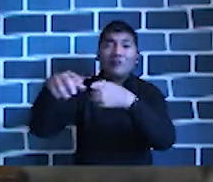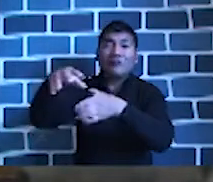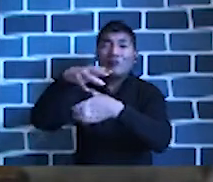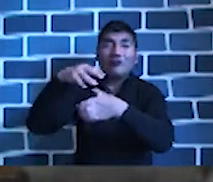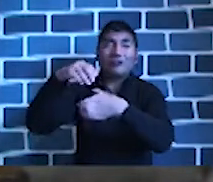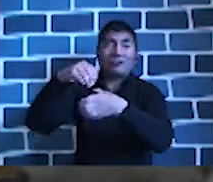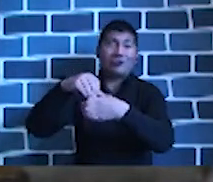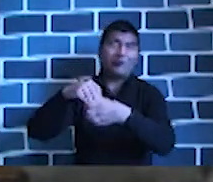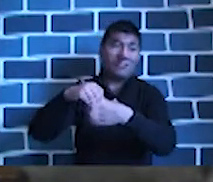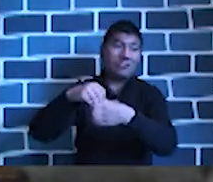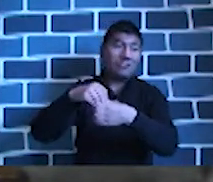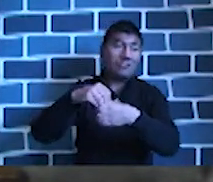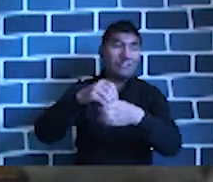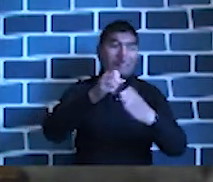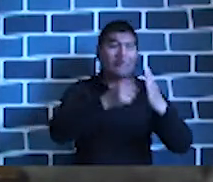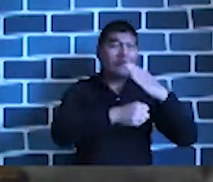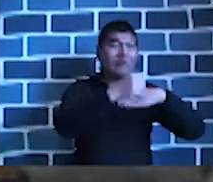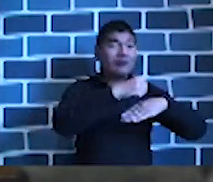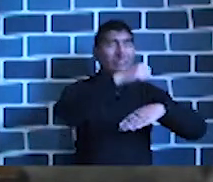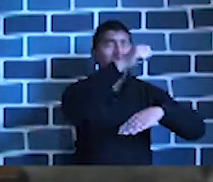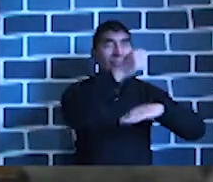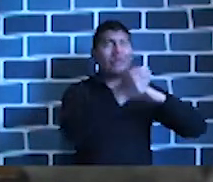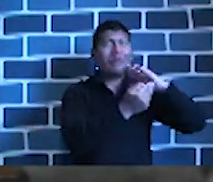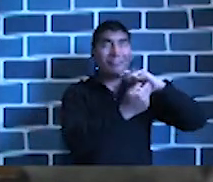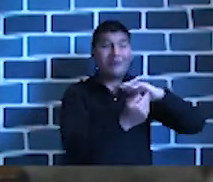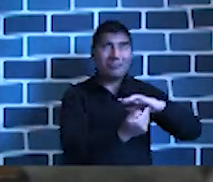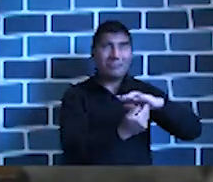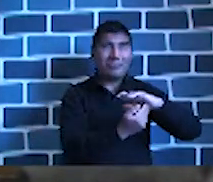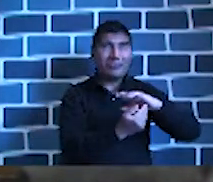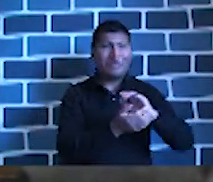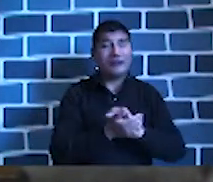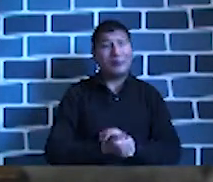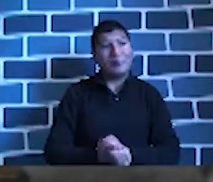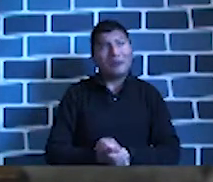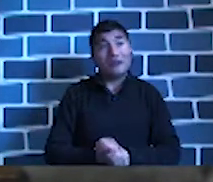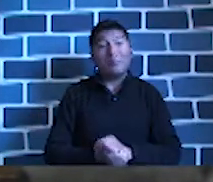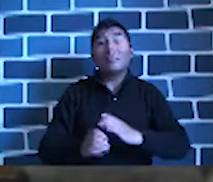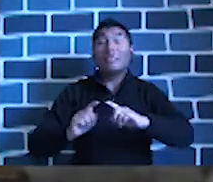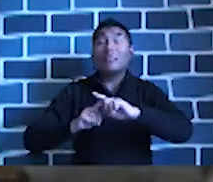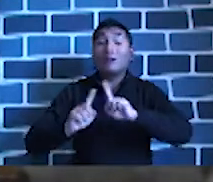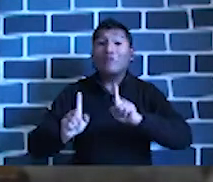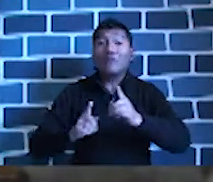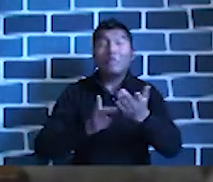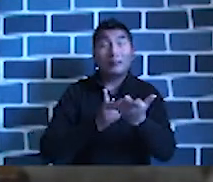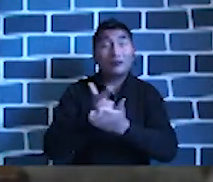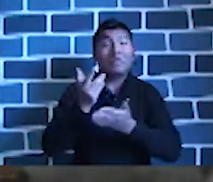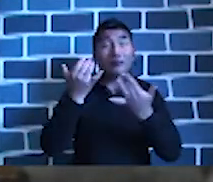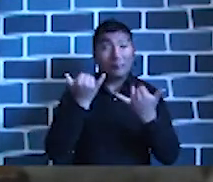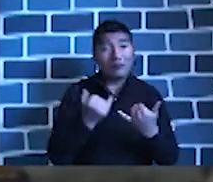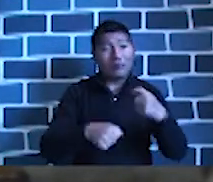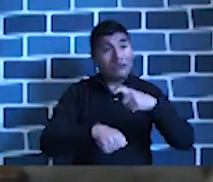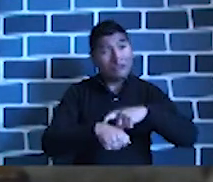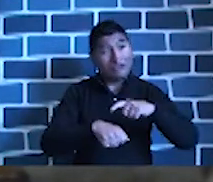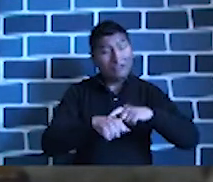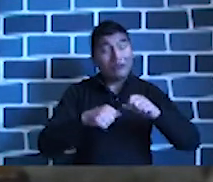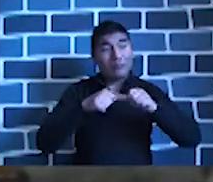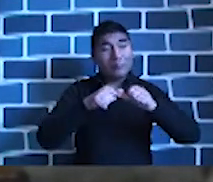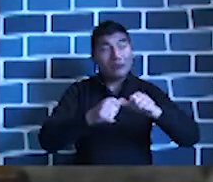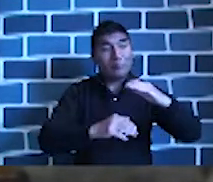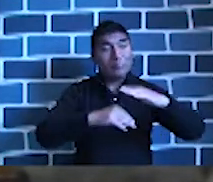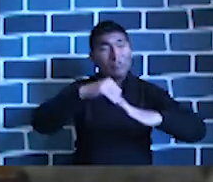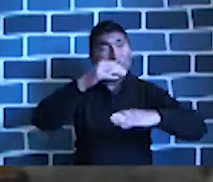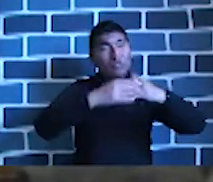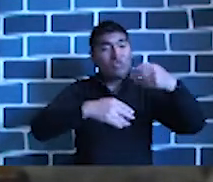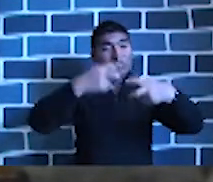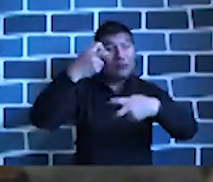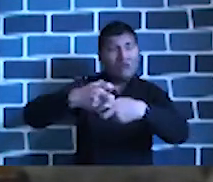inclusión, superación de la discriminación, mientras que en la realidad se continúa construyendo muros